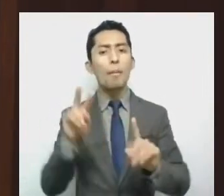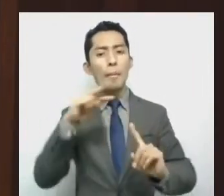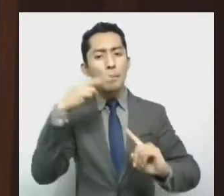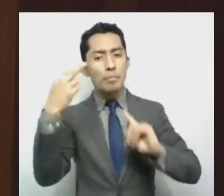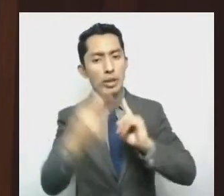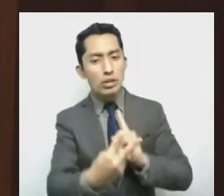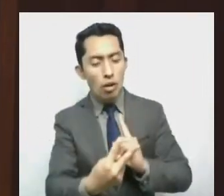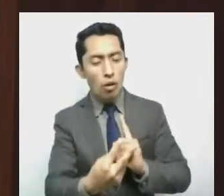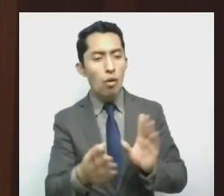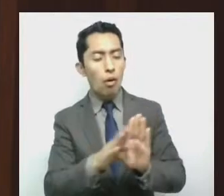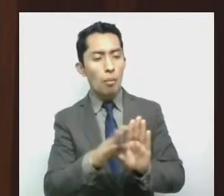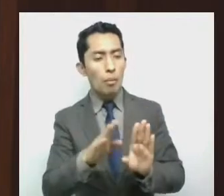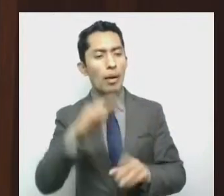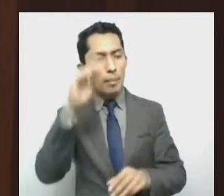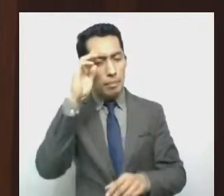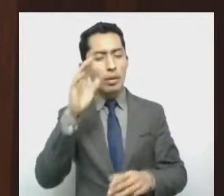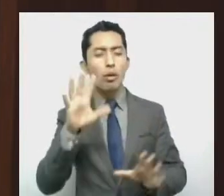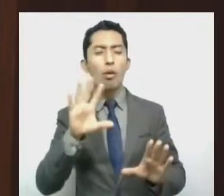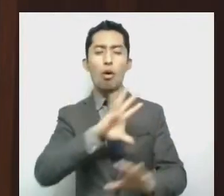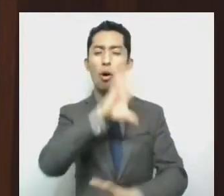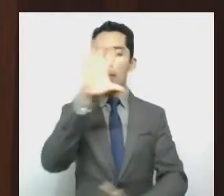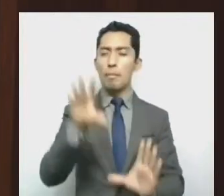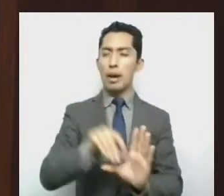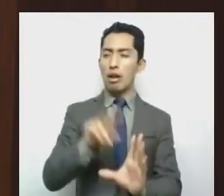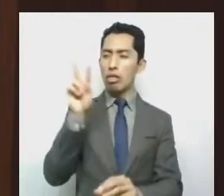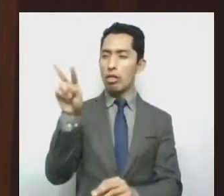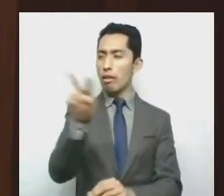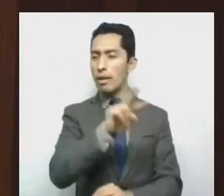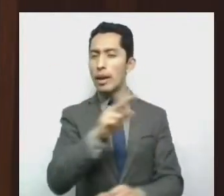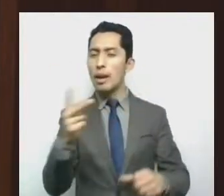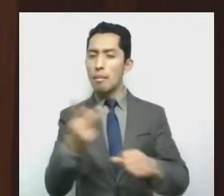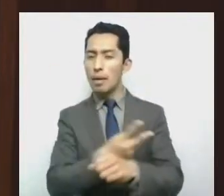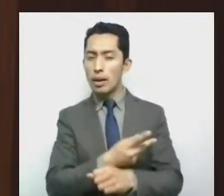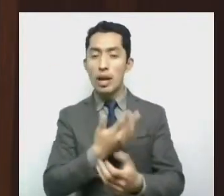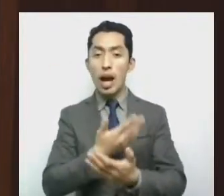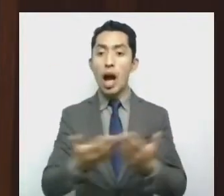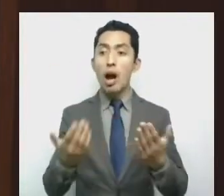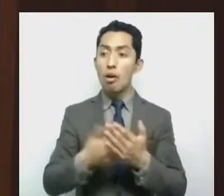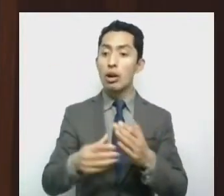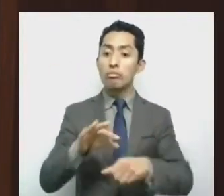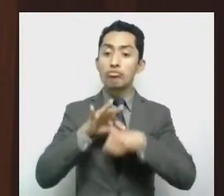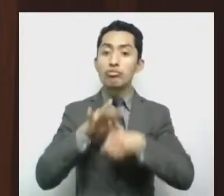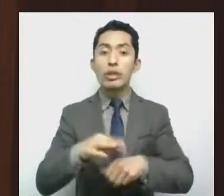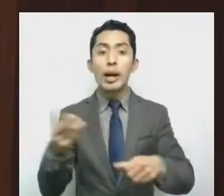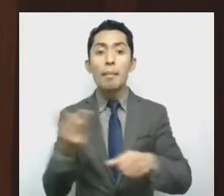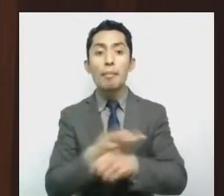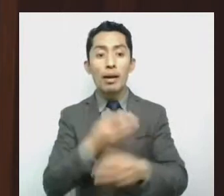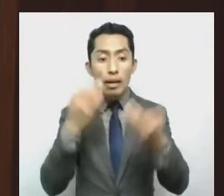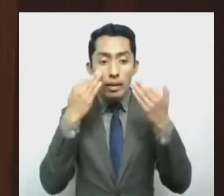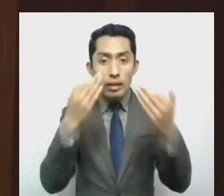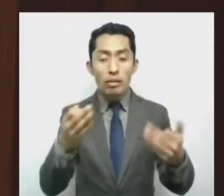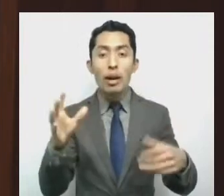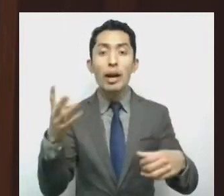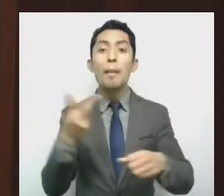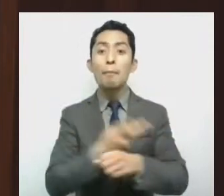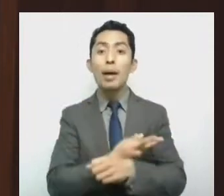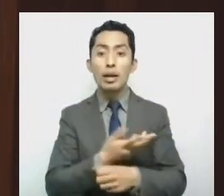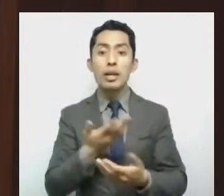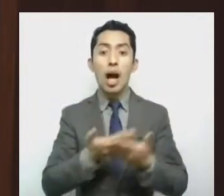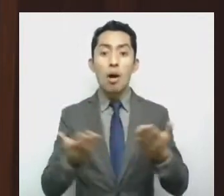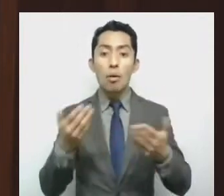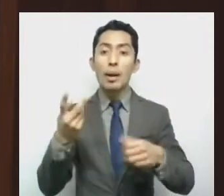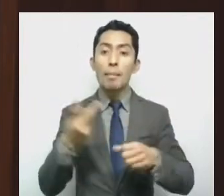relativa del momento que nos toca vivir, de los acontecimientos